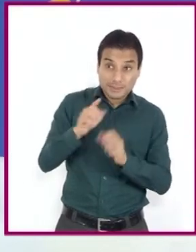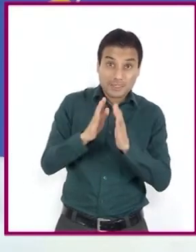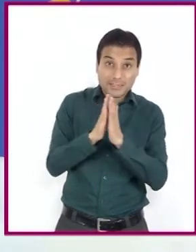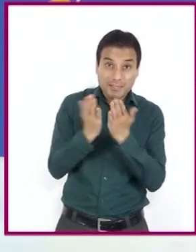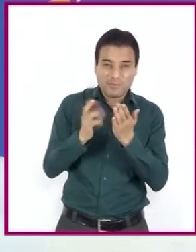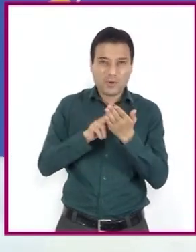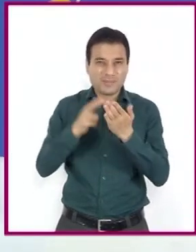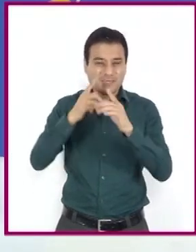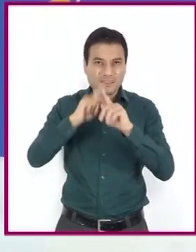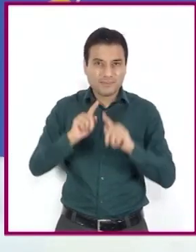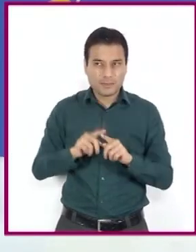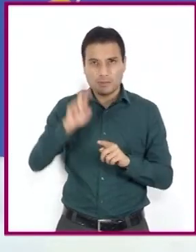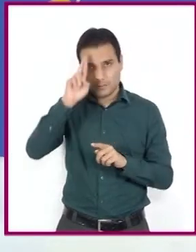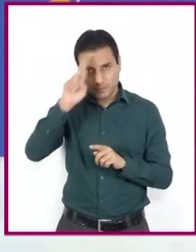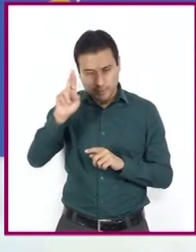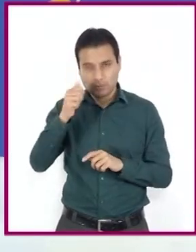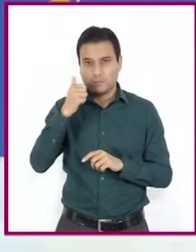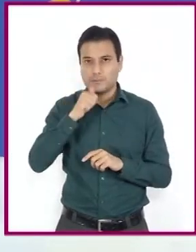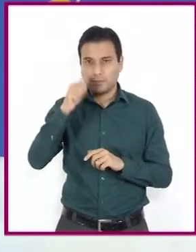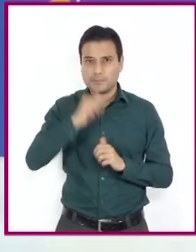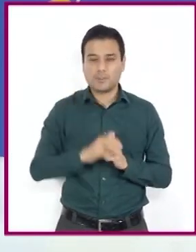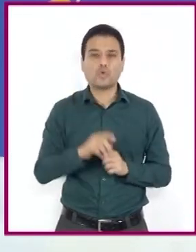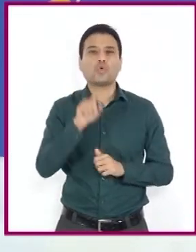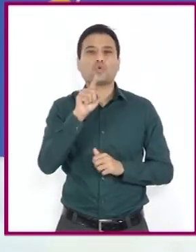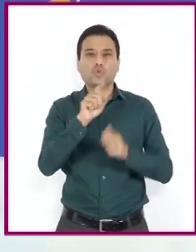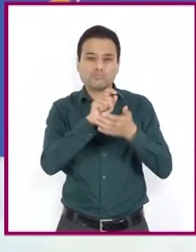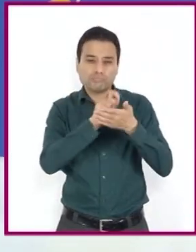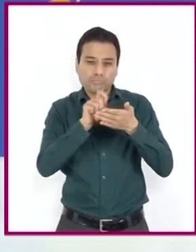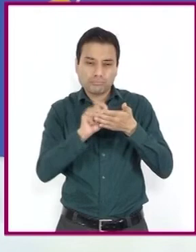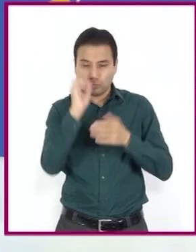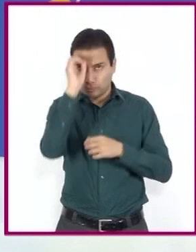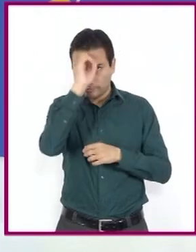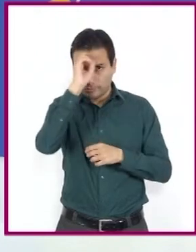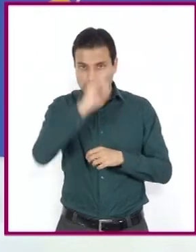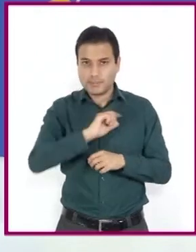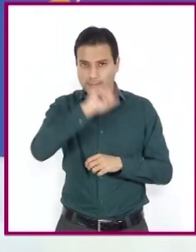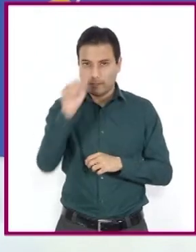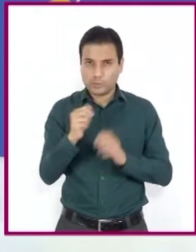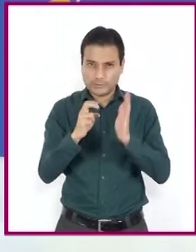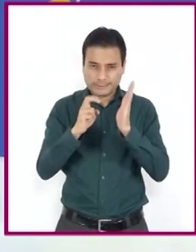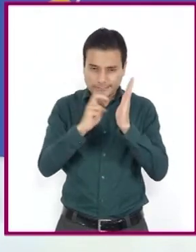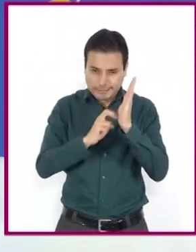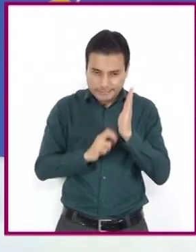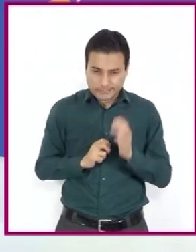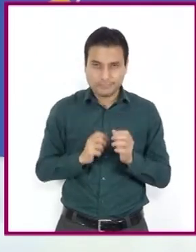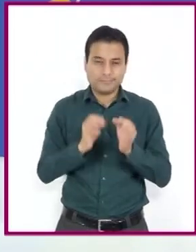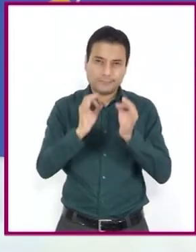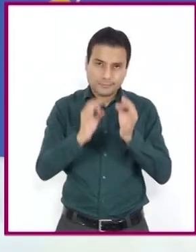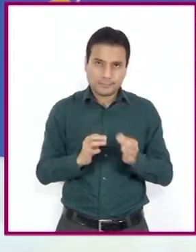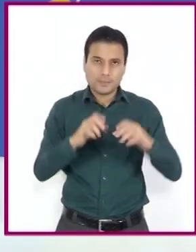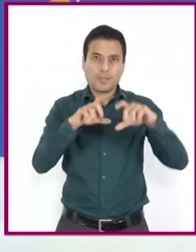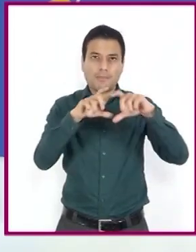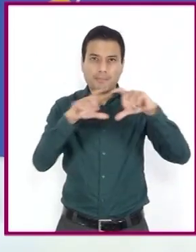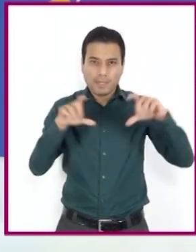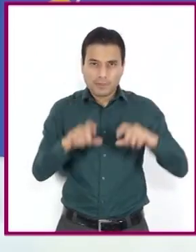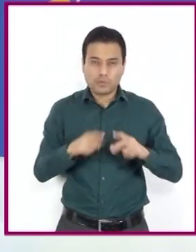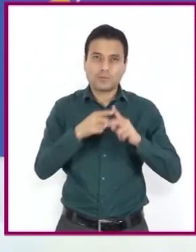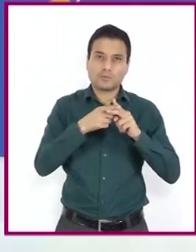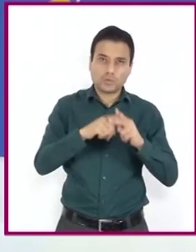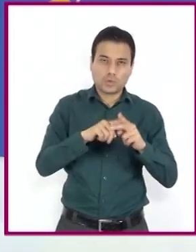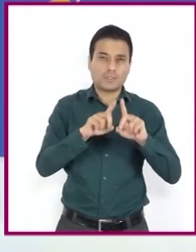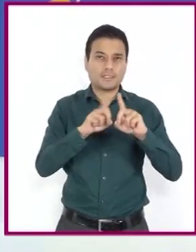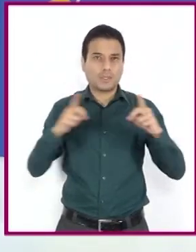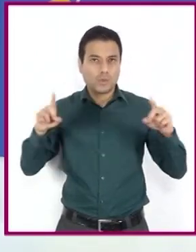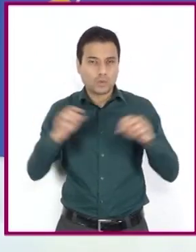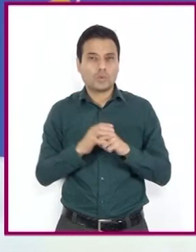por fin realicen el borrador de su ensayo, comiencen a armar su texto en párrafos: introducción,